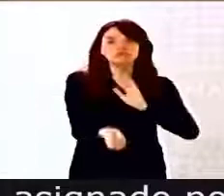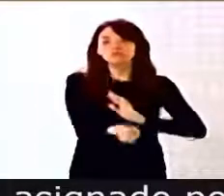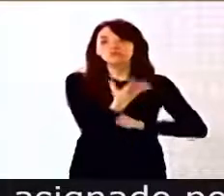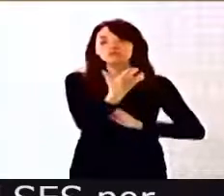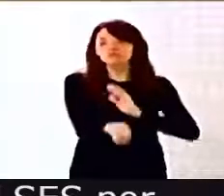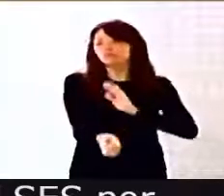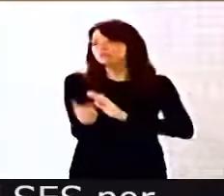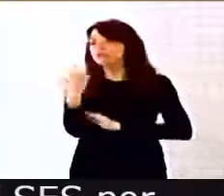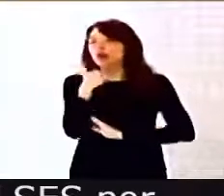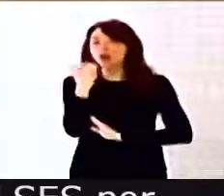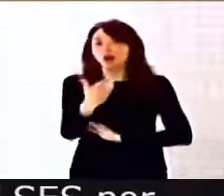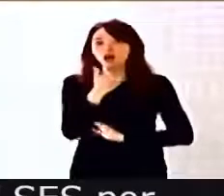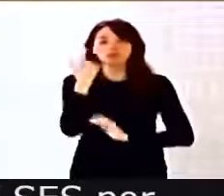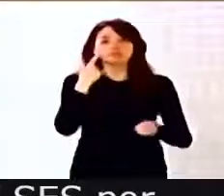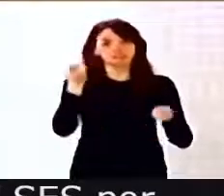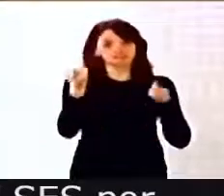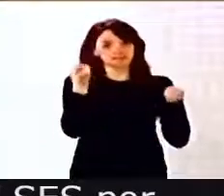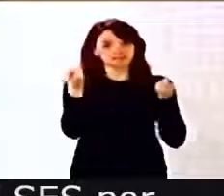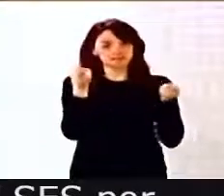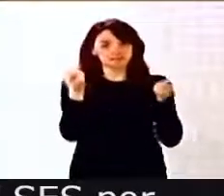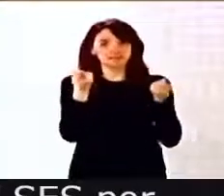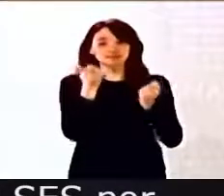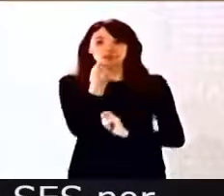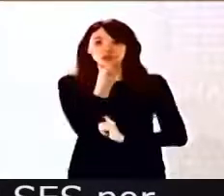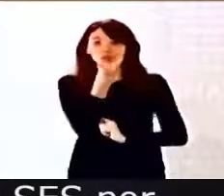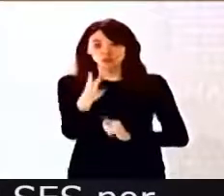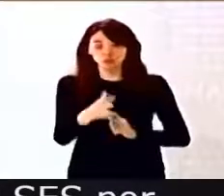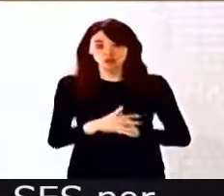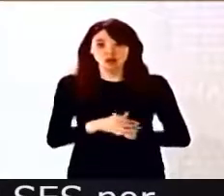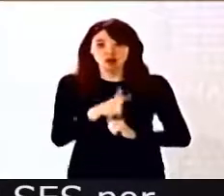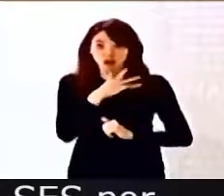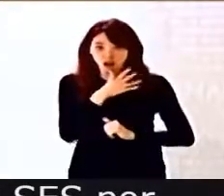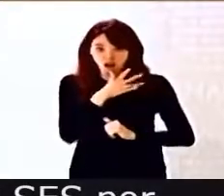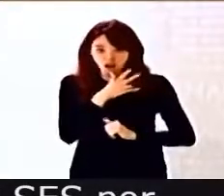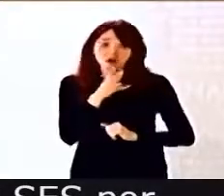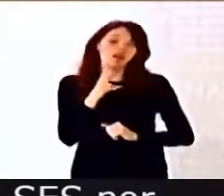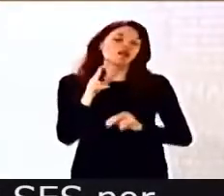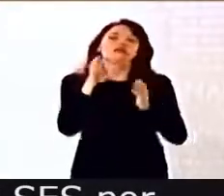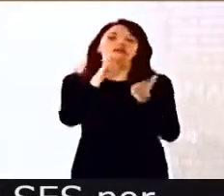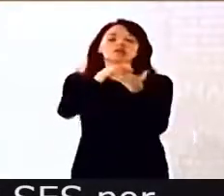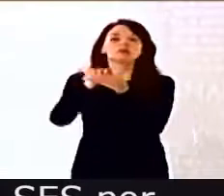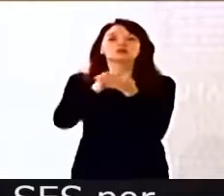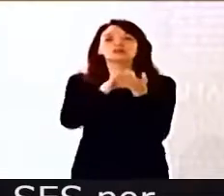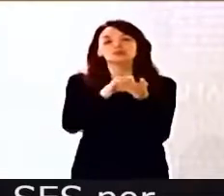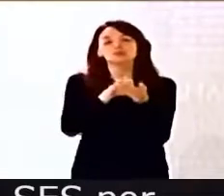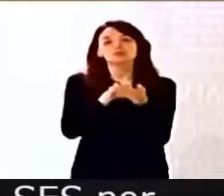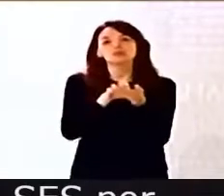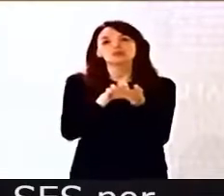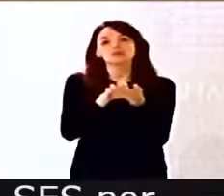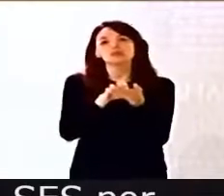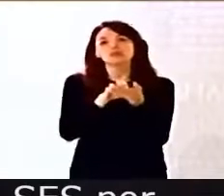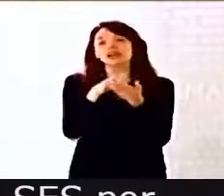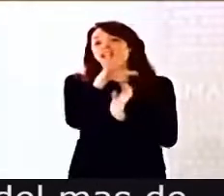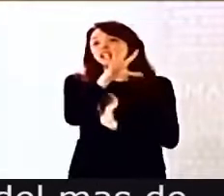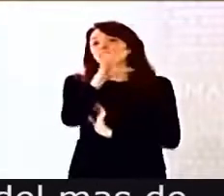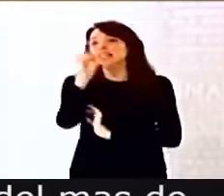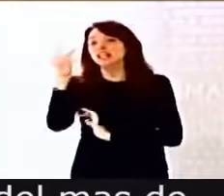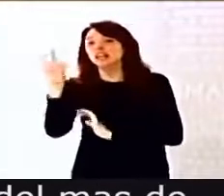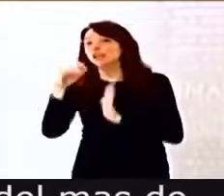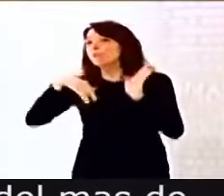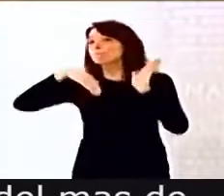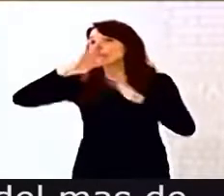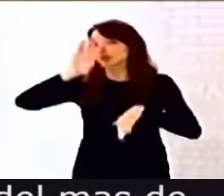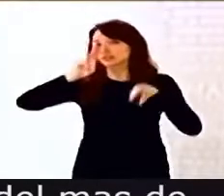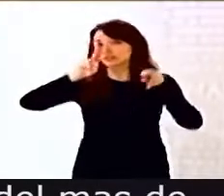de la residencia. La cifra del más de medio millar de altas dentro de las